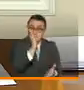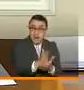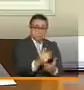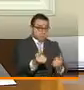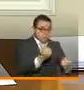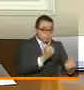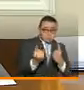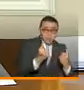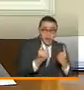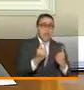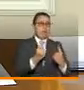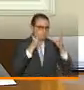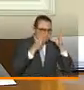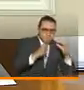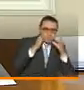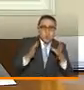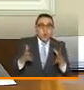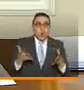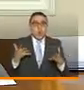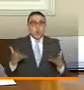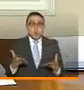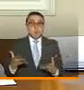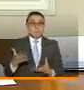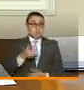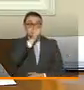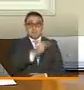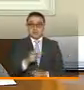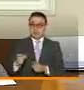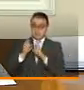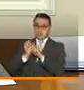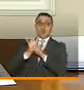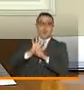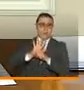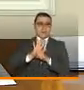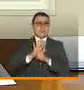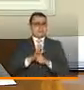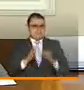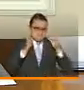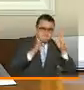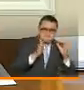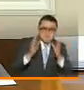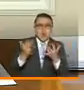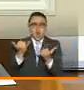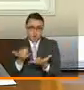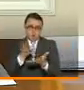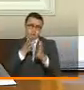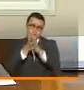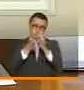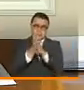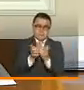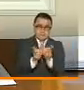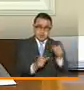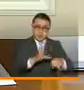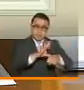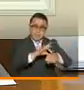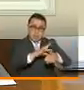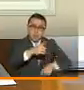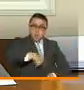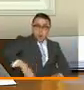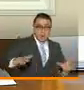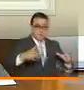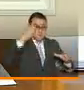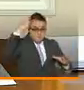solamente cómo se vivió enfrentar esta enfermedad, sino también cuál es la lección que le puede compartir al pueblo colombiano para proteger al personal de la salud. Ese es